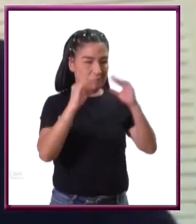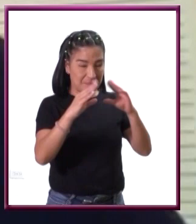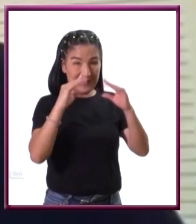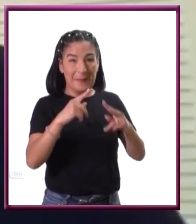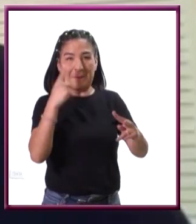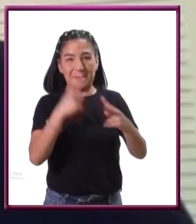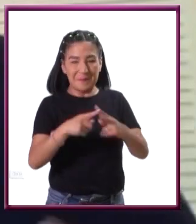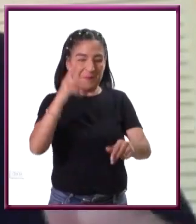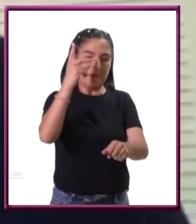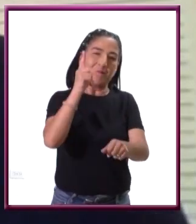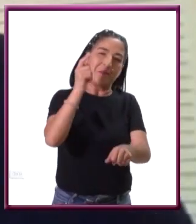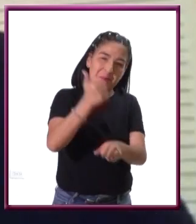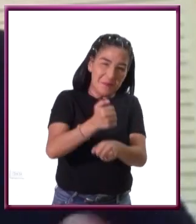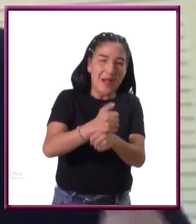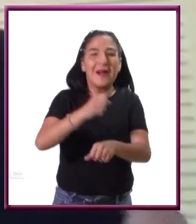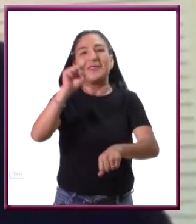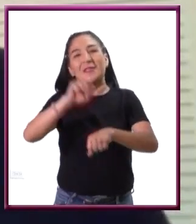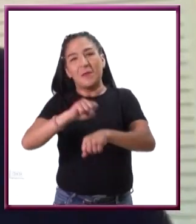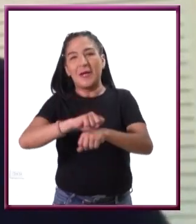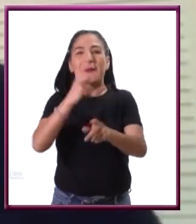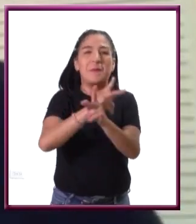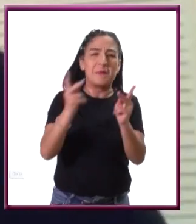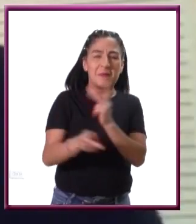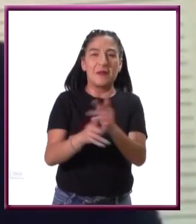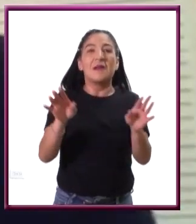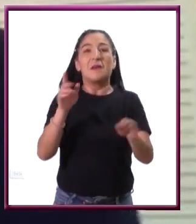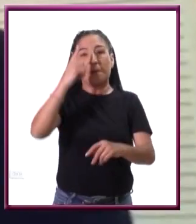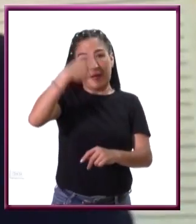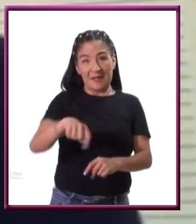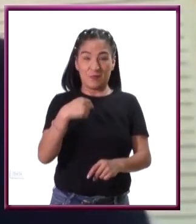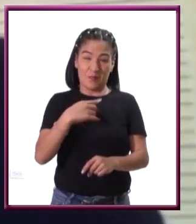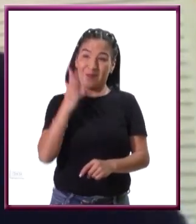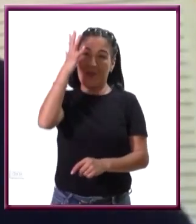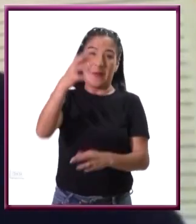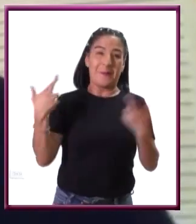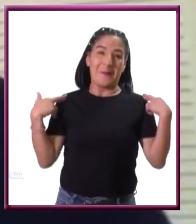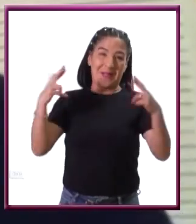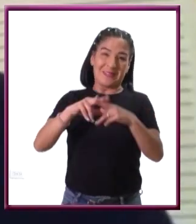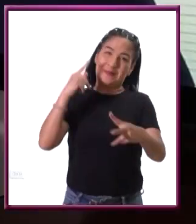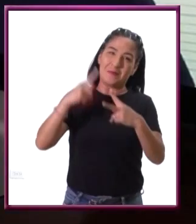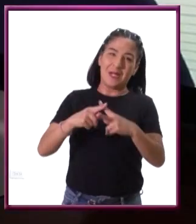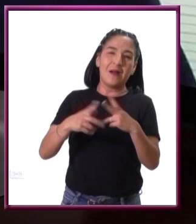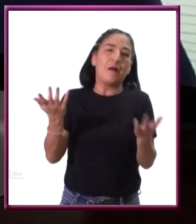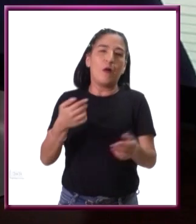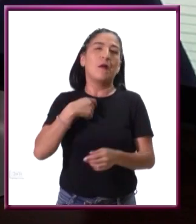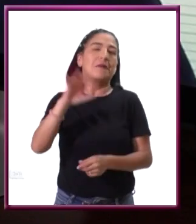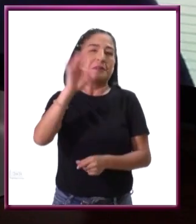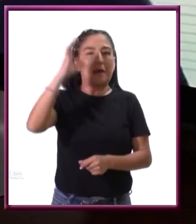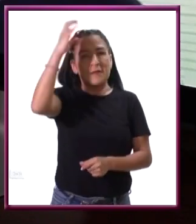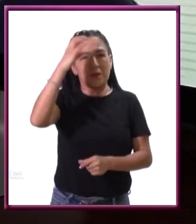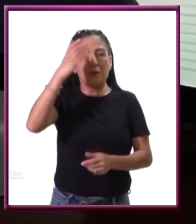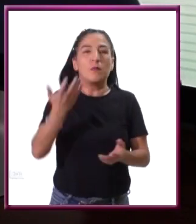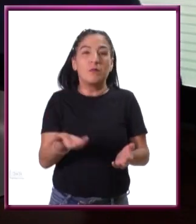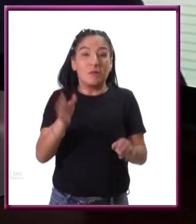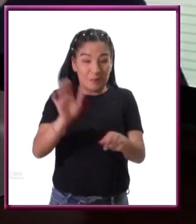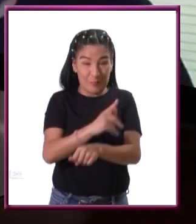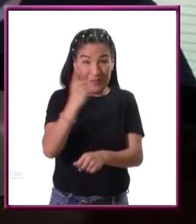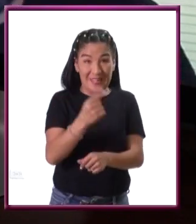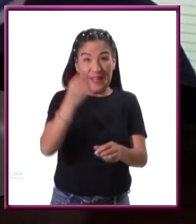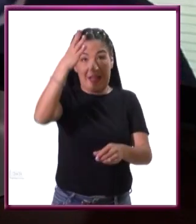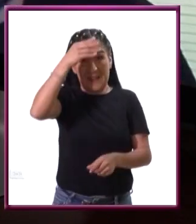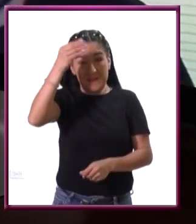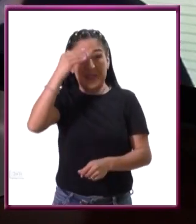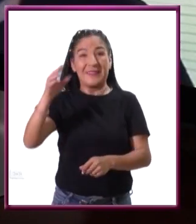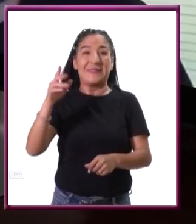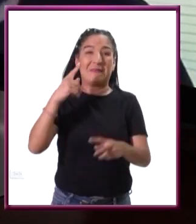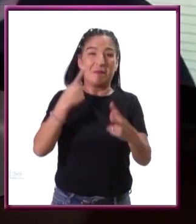secundaria, preparatoria, no porque nos vayamos a convertir en matemáticos o porque vayamos a terminar de científicos, sino porque aprender matemáticas nos dota